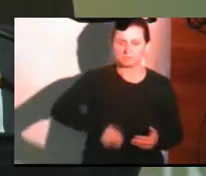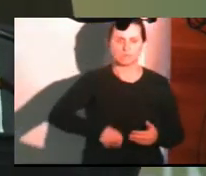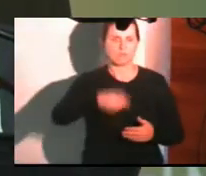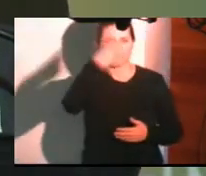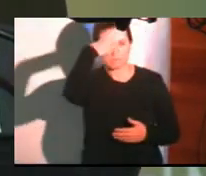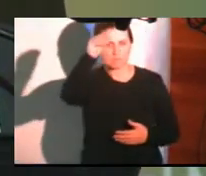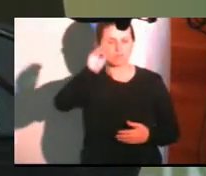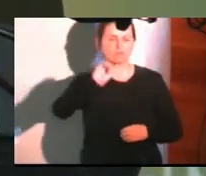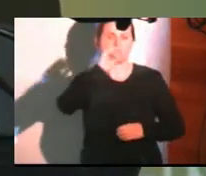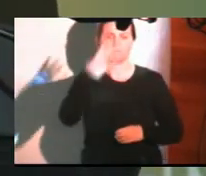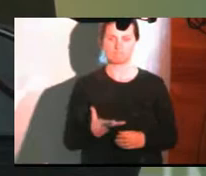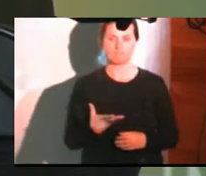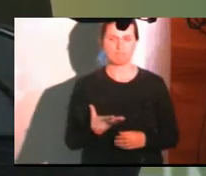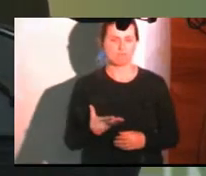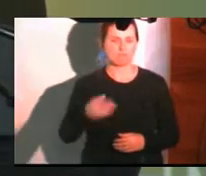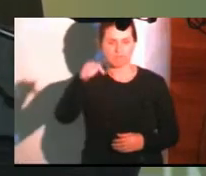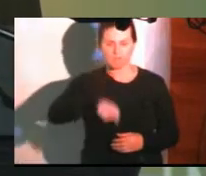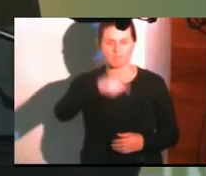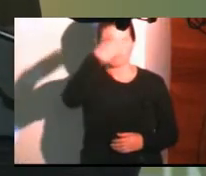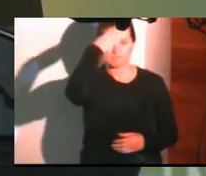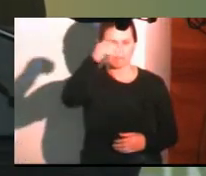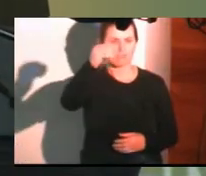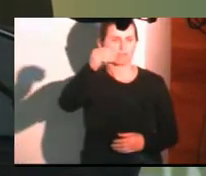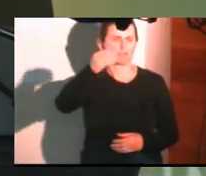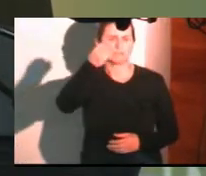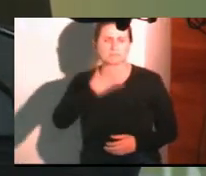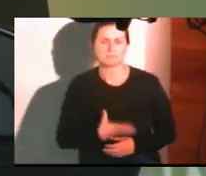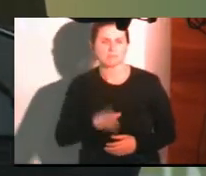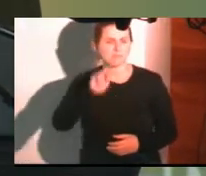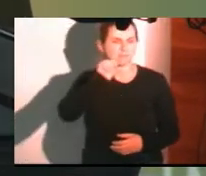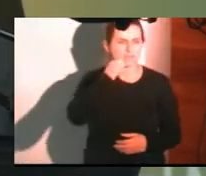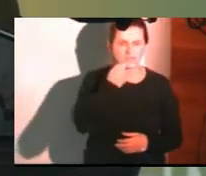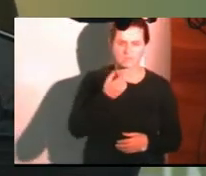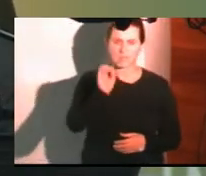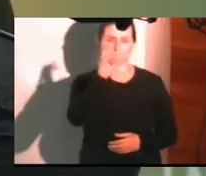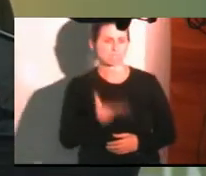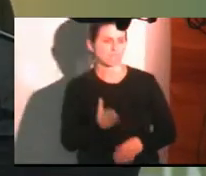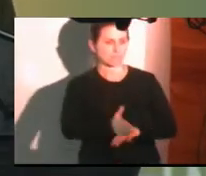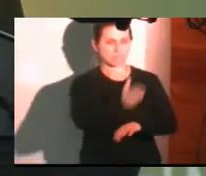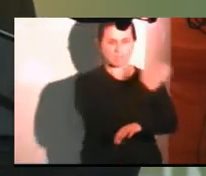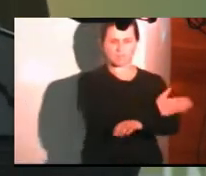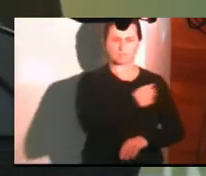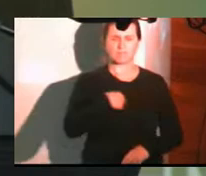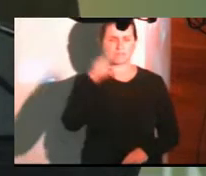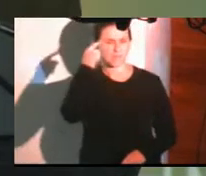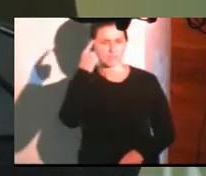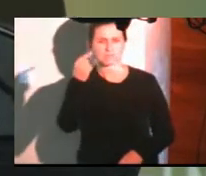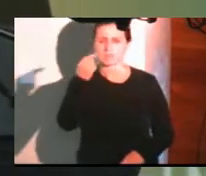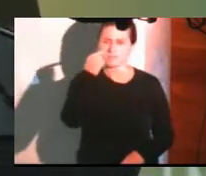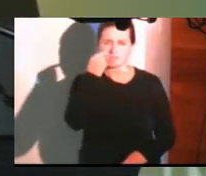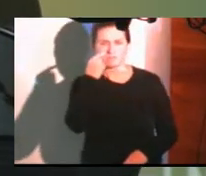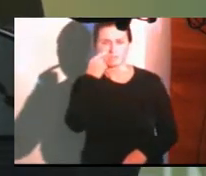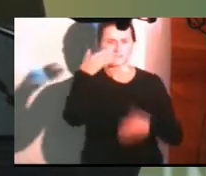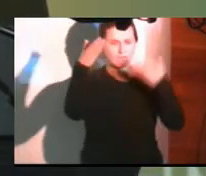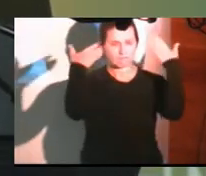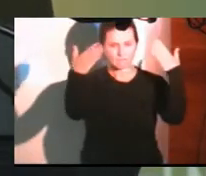Villa Langostura es un vergel como fue siempre y creo que está mucho mejor que antes. Así que, Intendente,